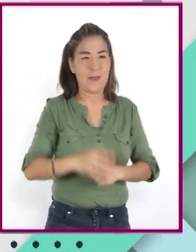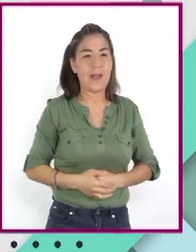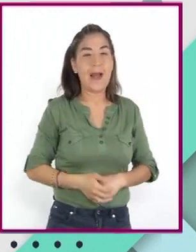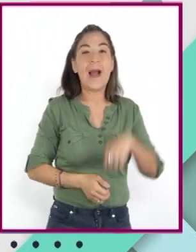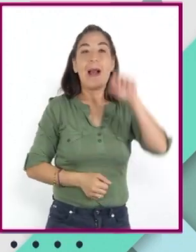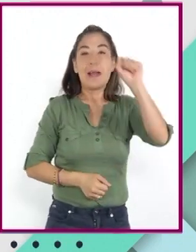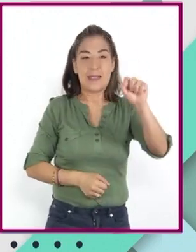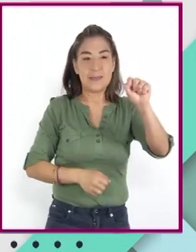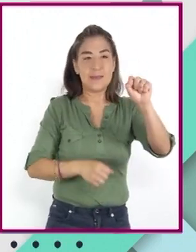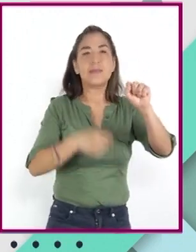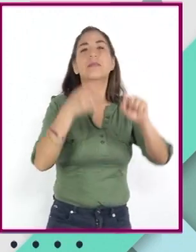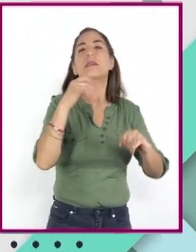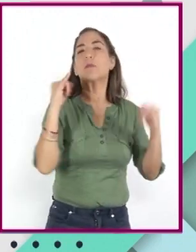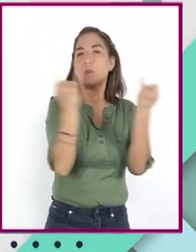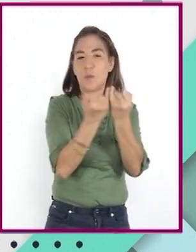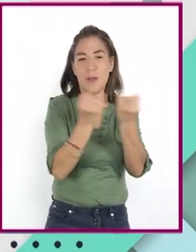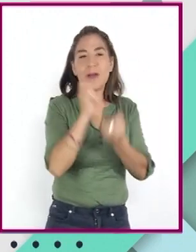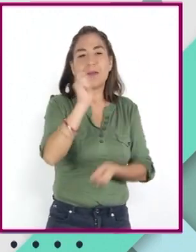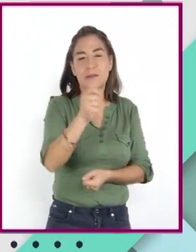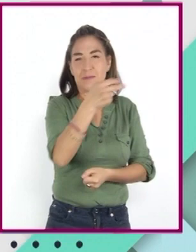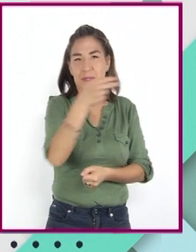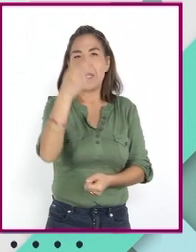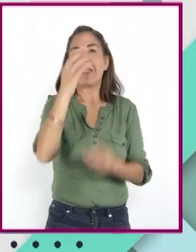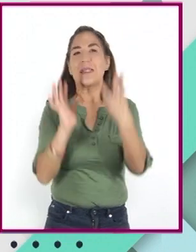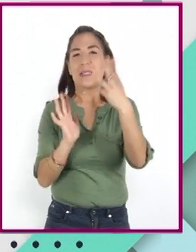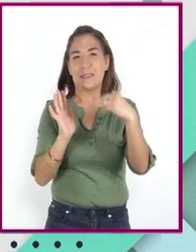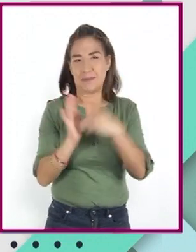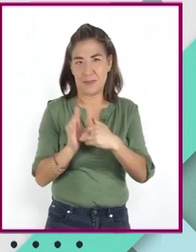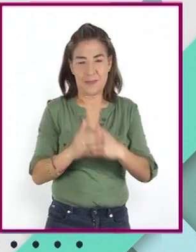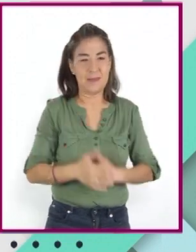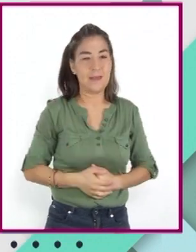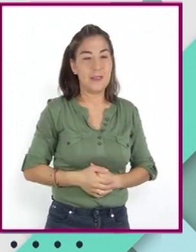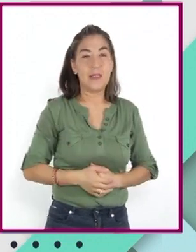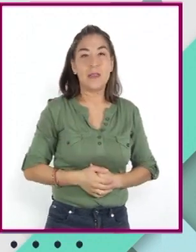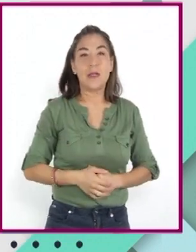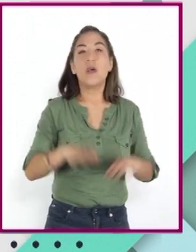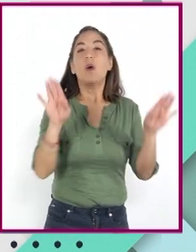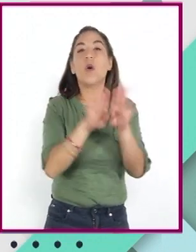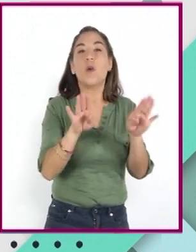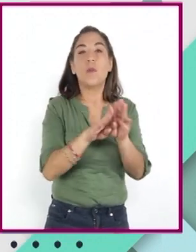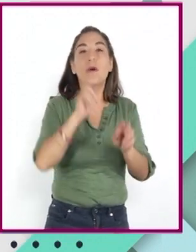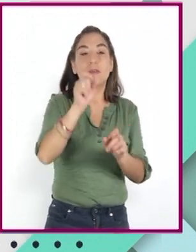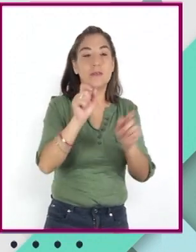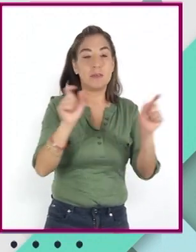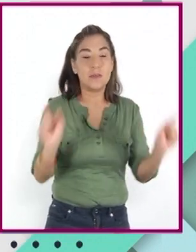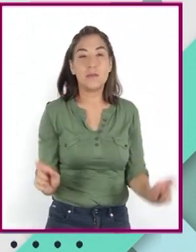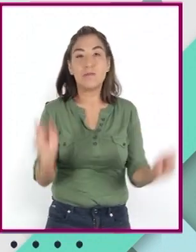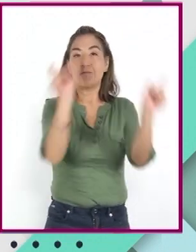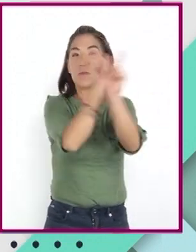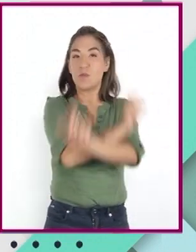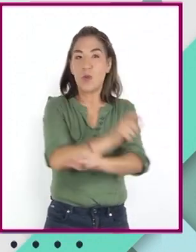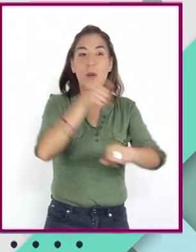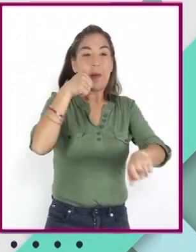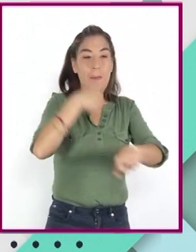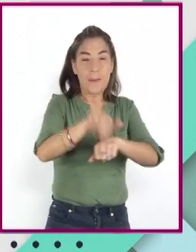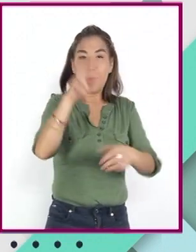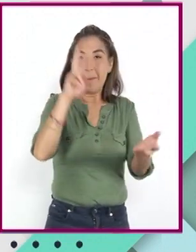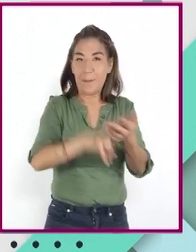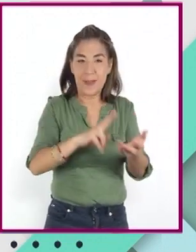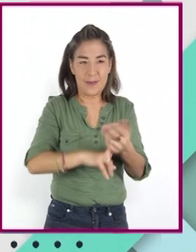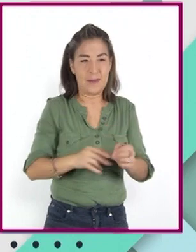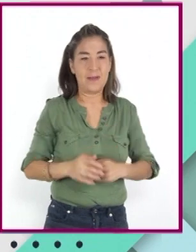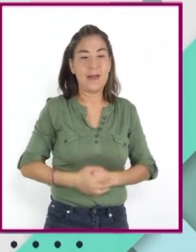es igual a 3,000. Al sustituir el valor de la incógnita,